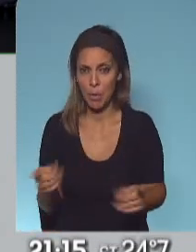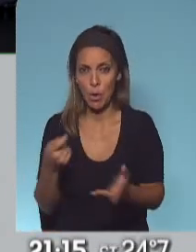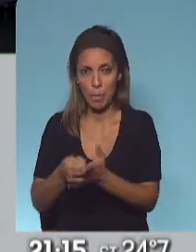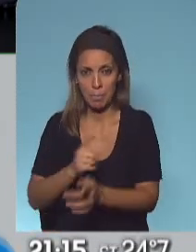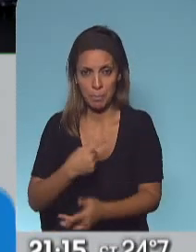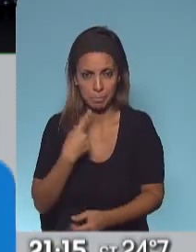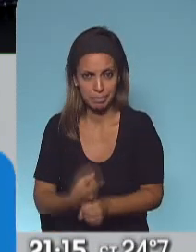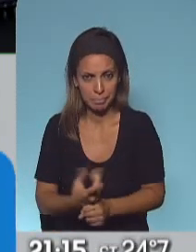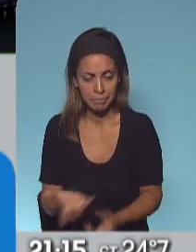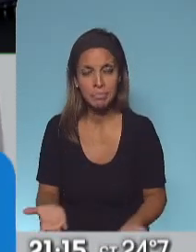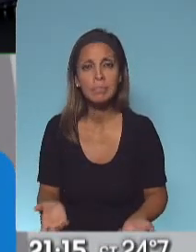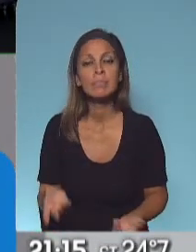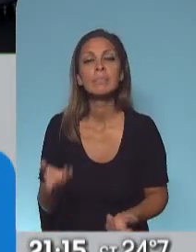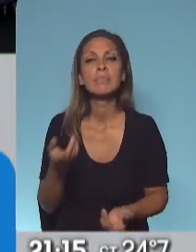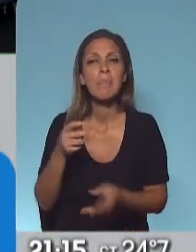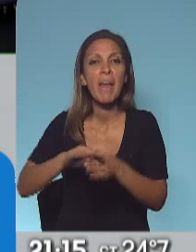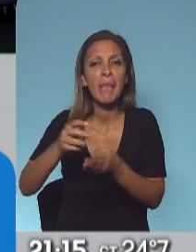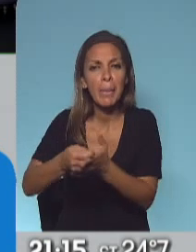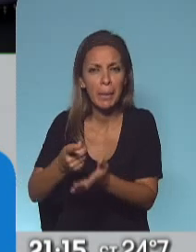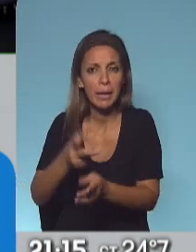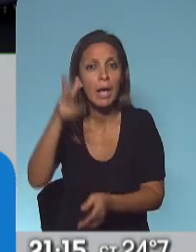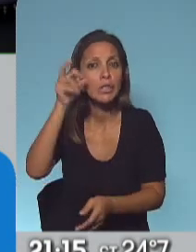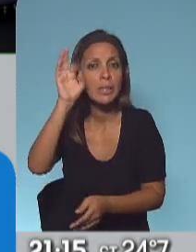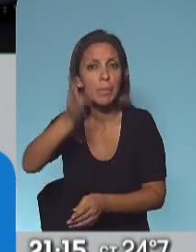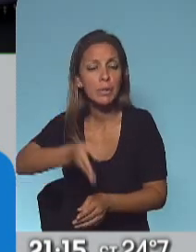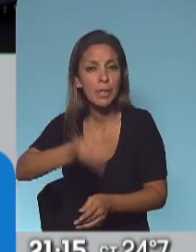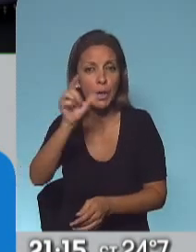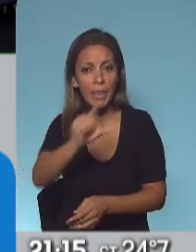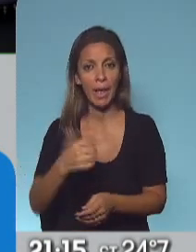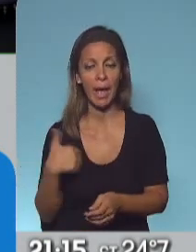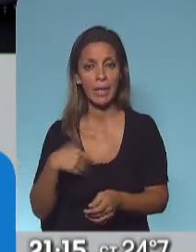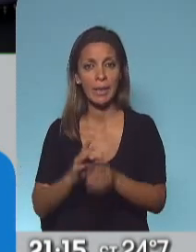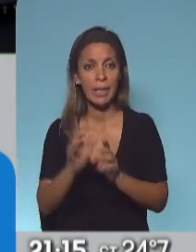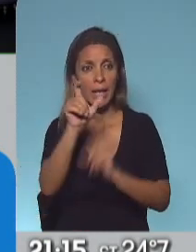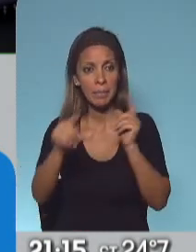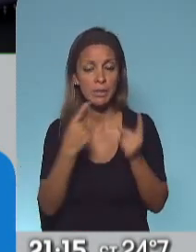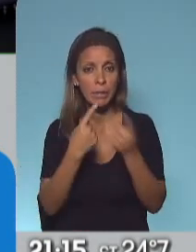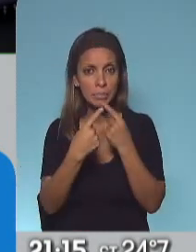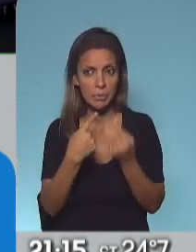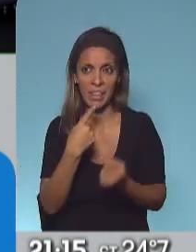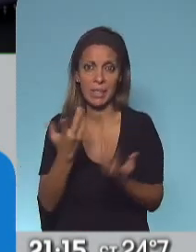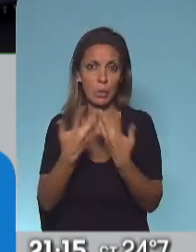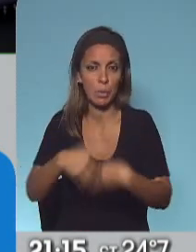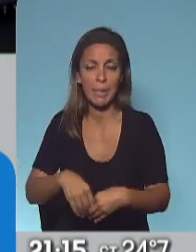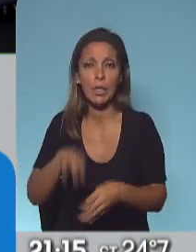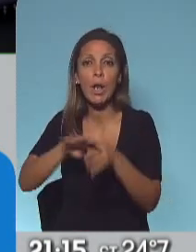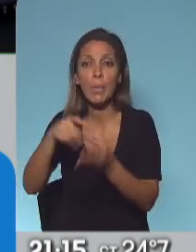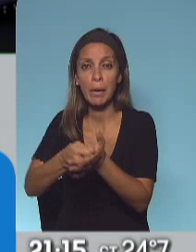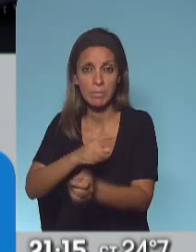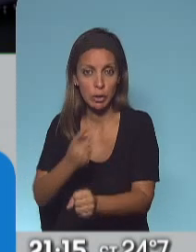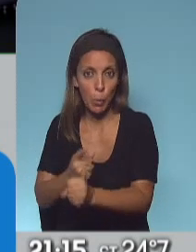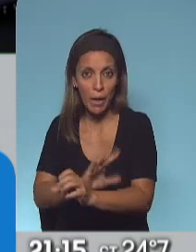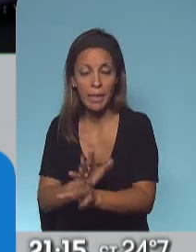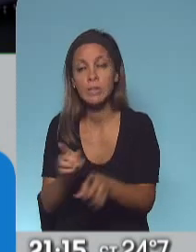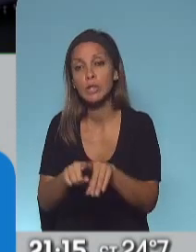Lucía muestran lo mismo, que más del 80% en Argentina de los ciudadanos encuestados dicen no se puede pagar la deuda. Así que por eso también,